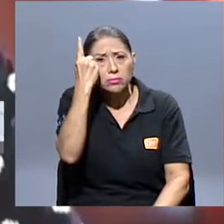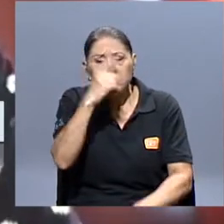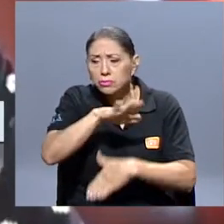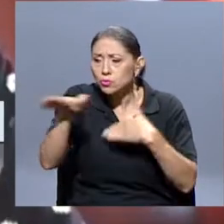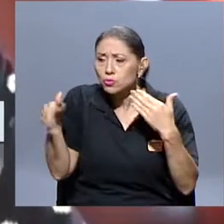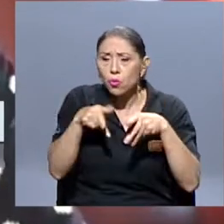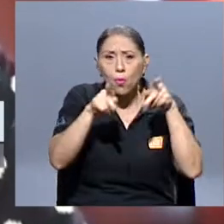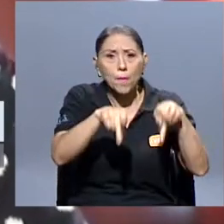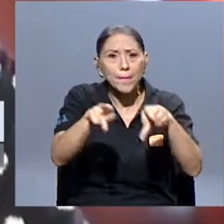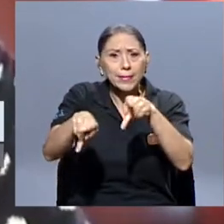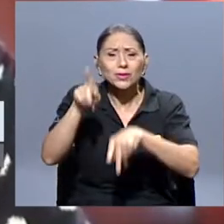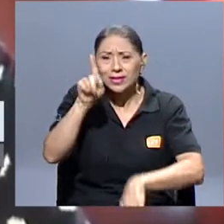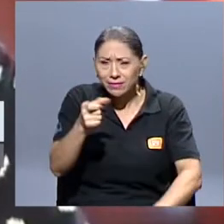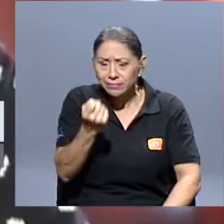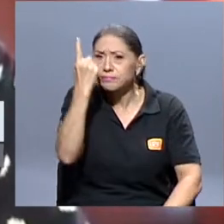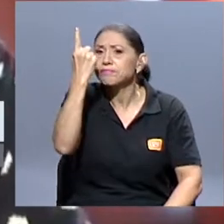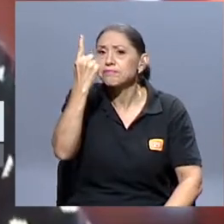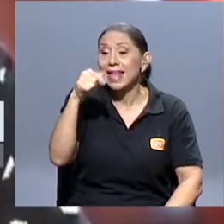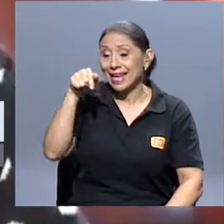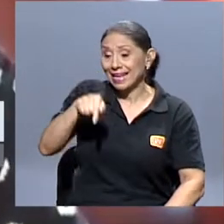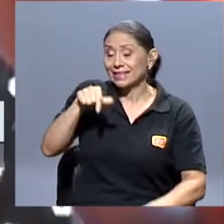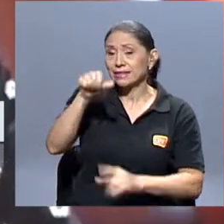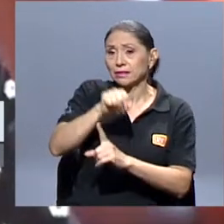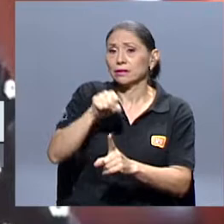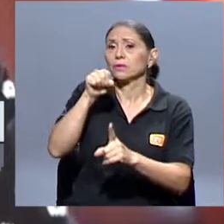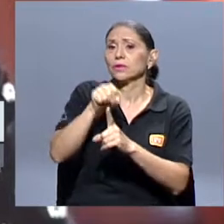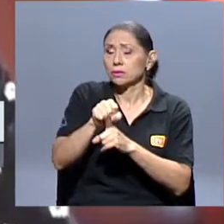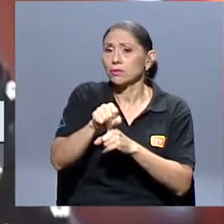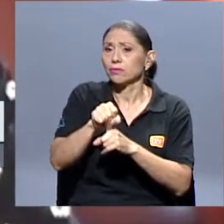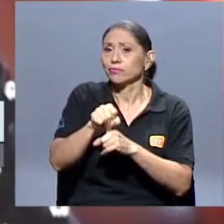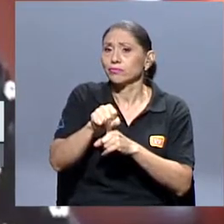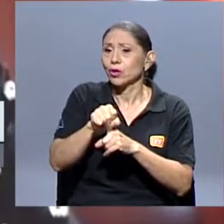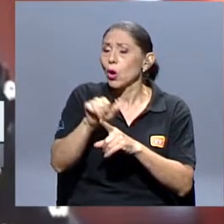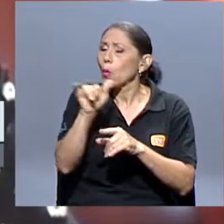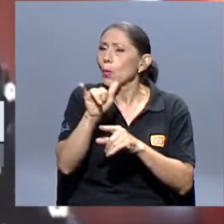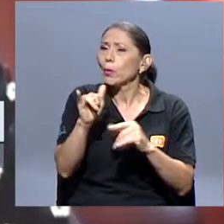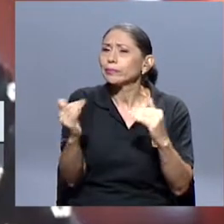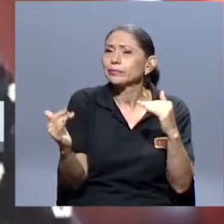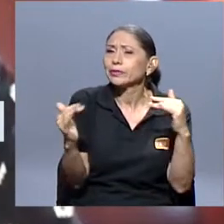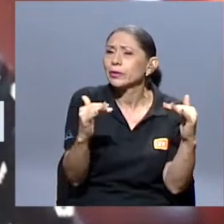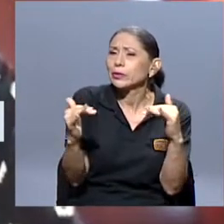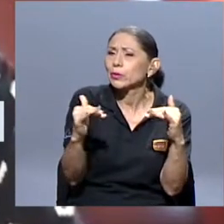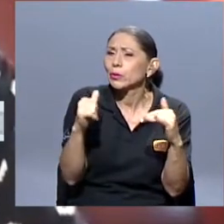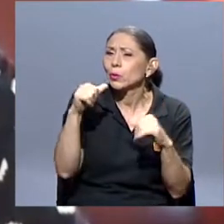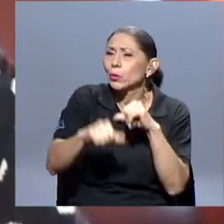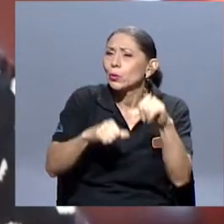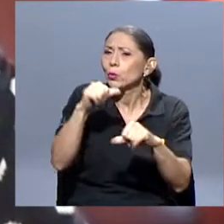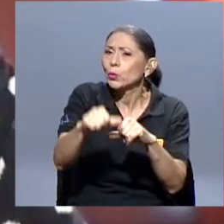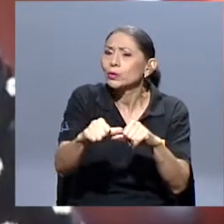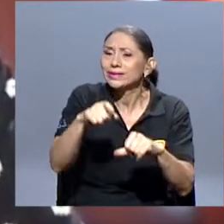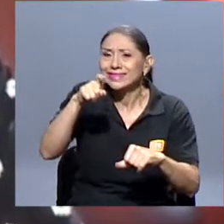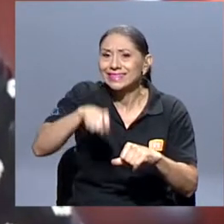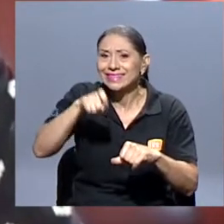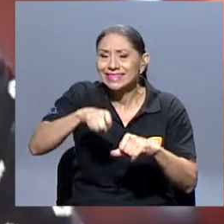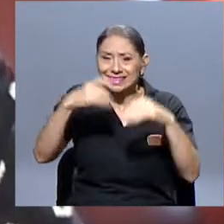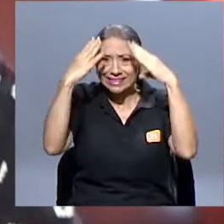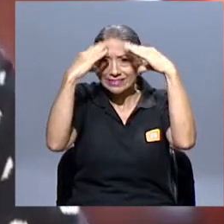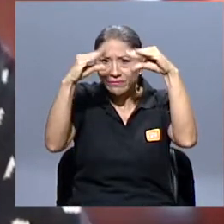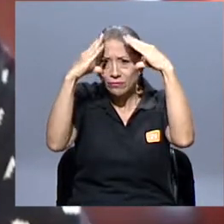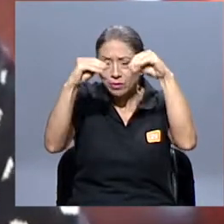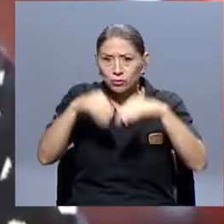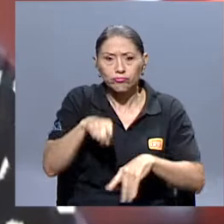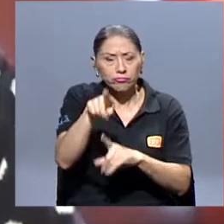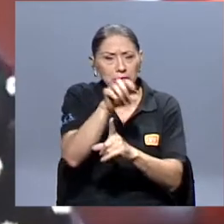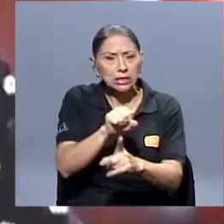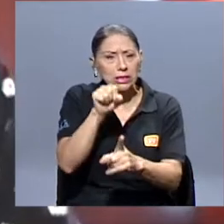mundo que esta batalla, digamos, no se lucha sin datos, sin información. Es un fenómeno